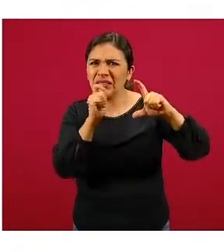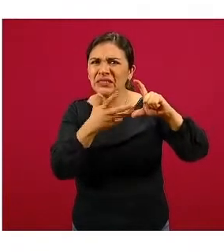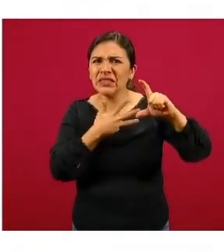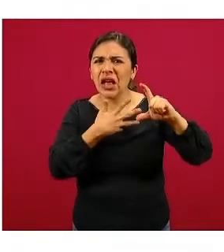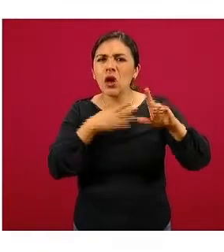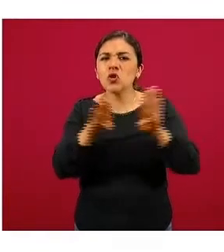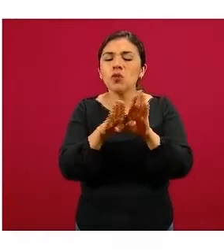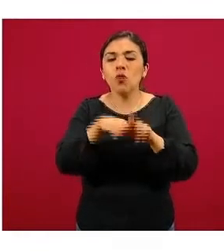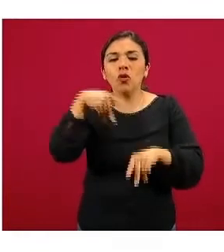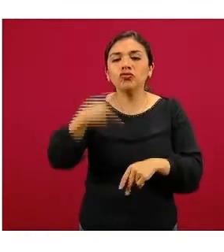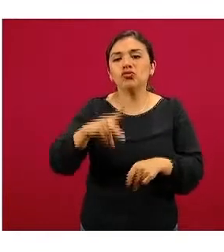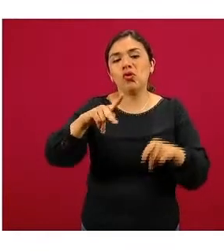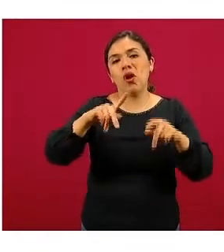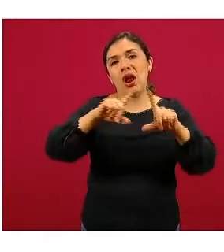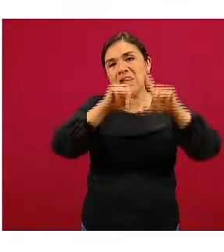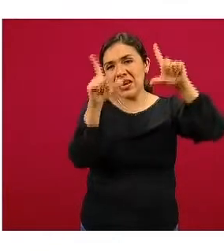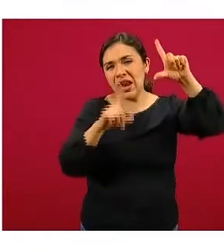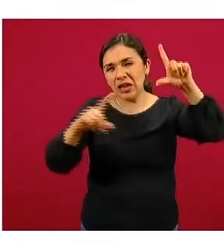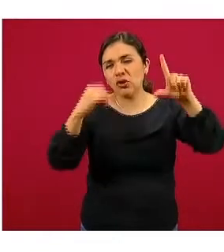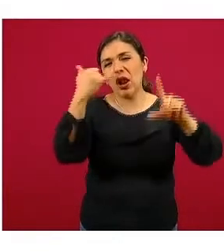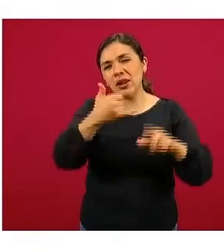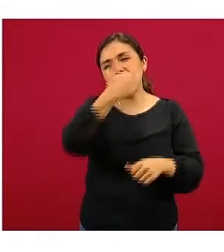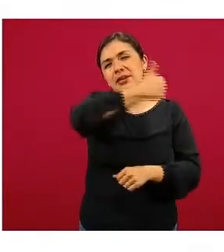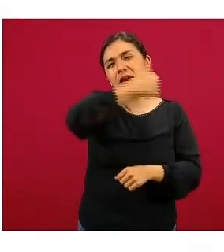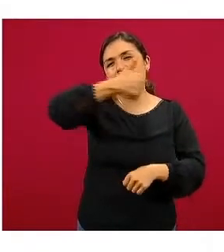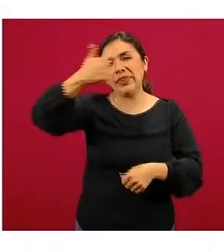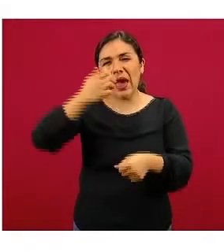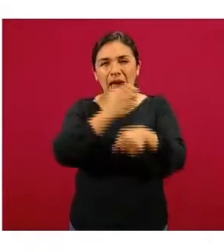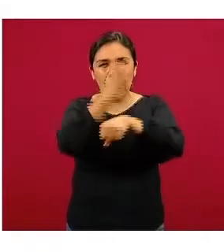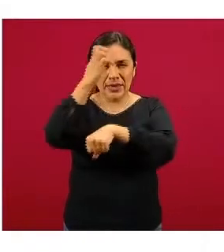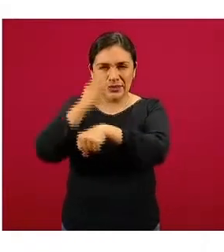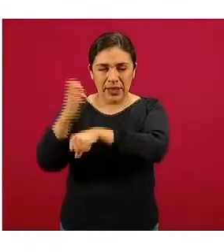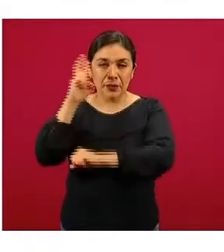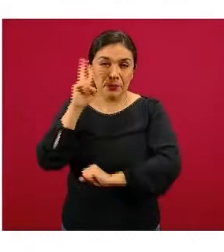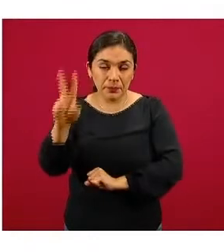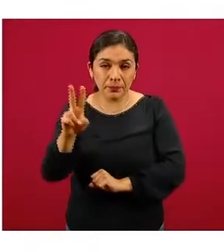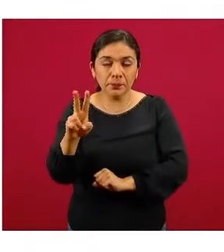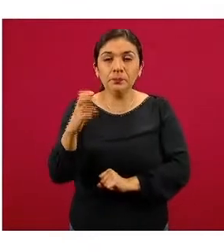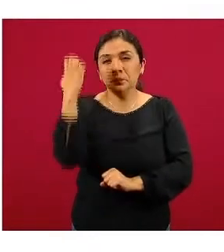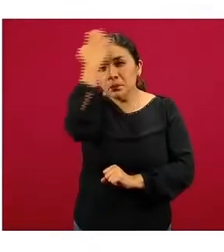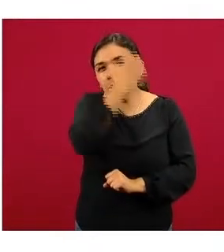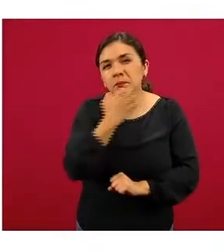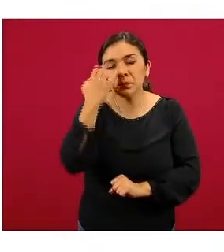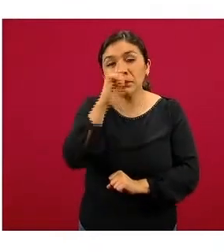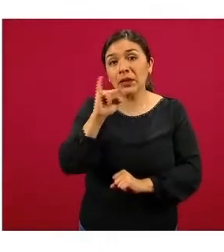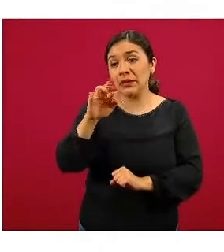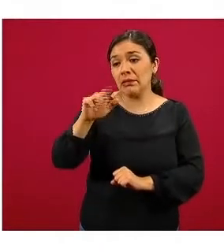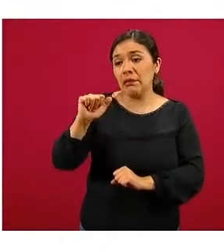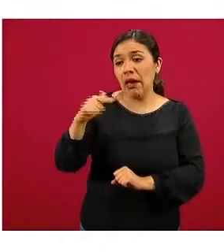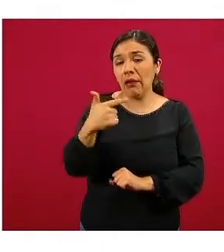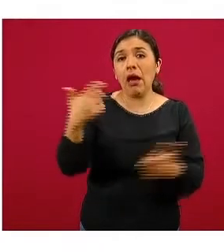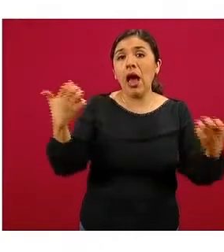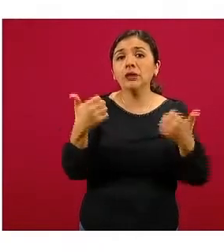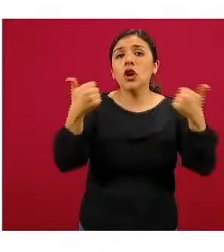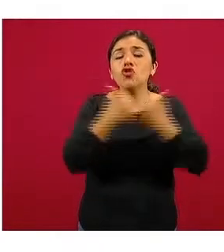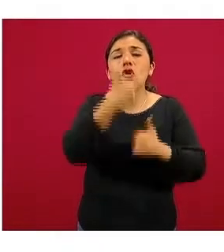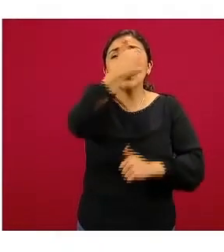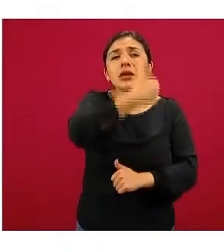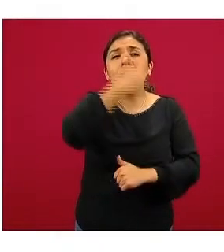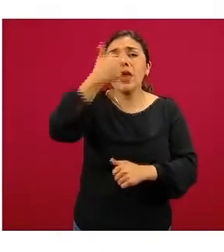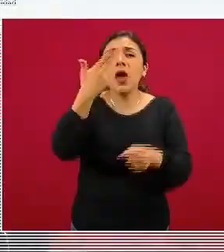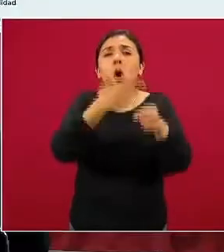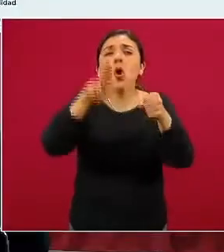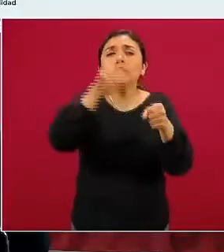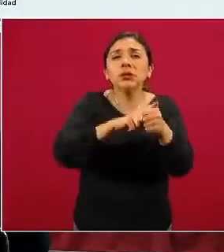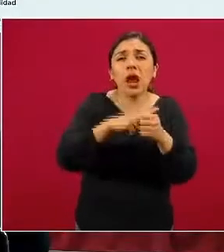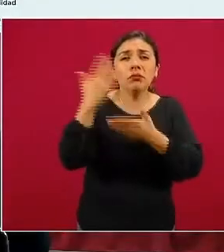tanto la nacional como cada una de las entidades federativas, el monitoreo de la red IRAC se hace por unidad de salud, por